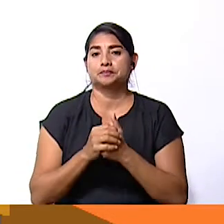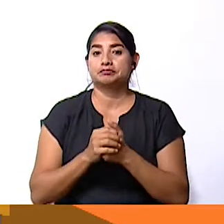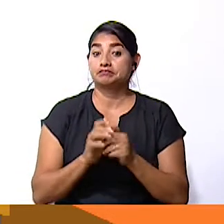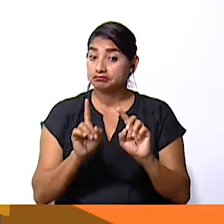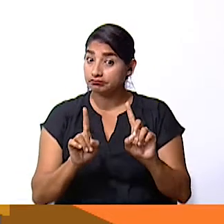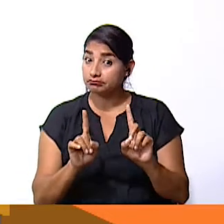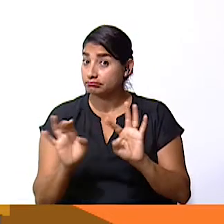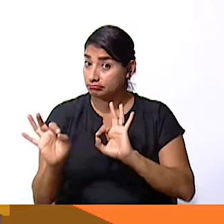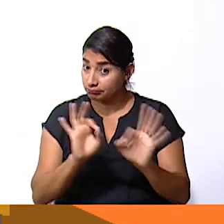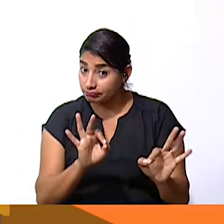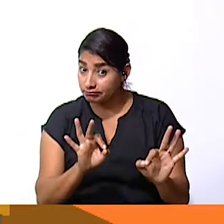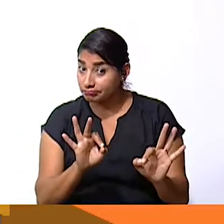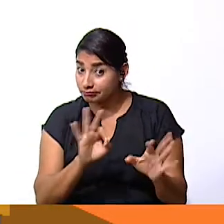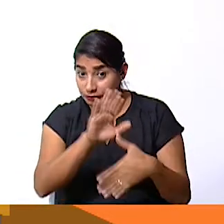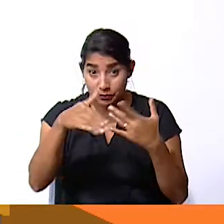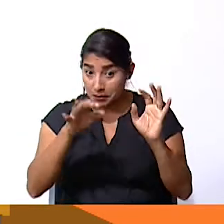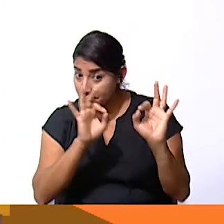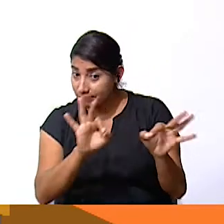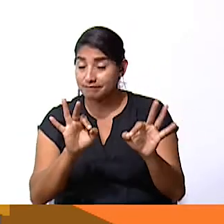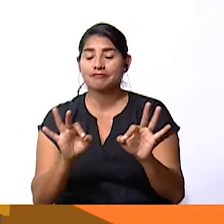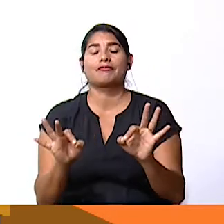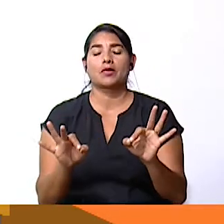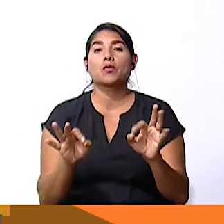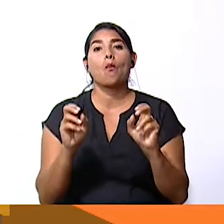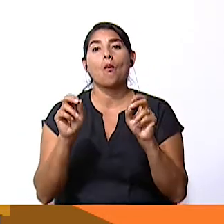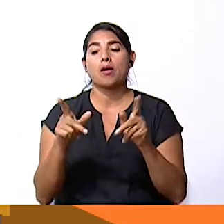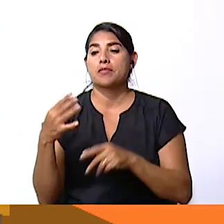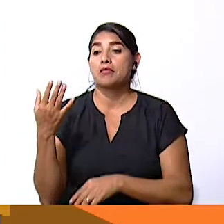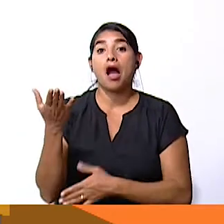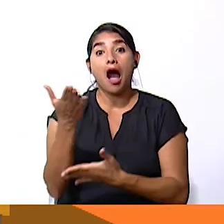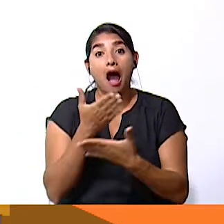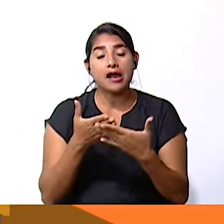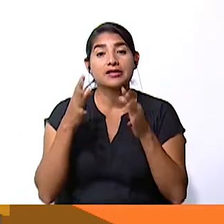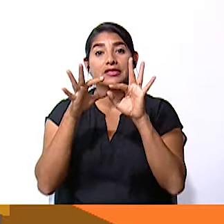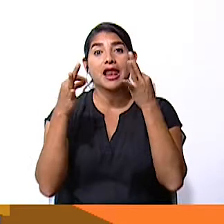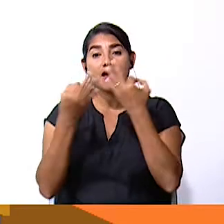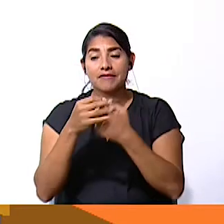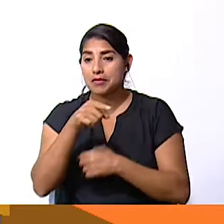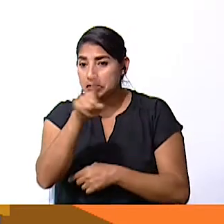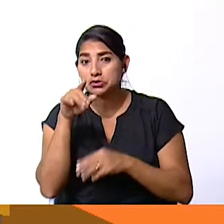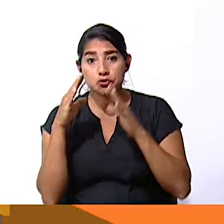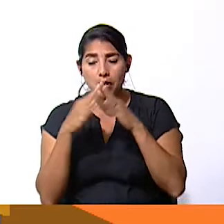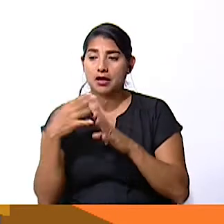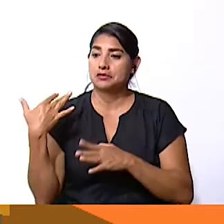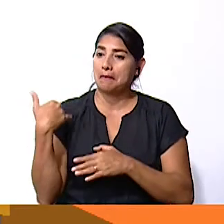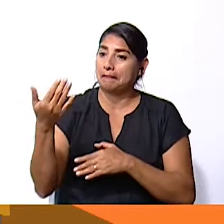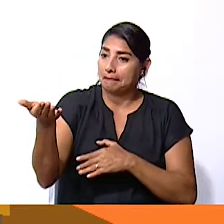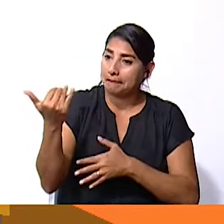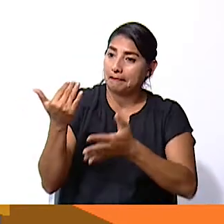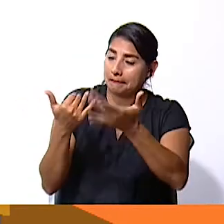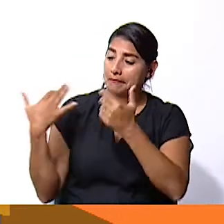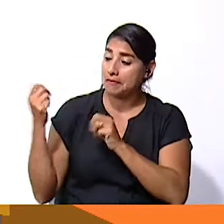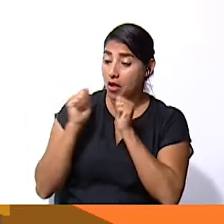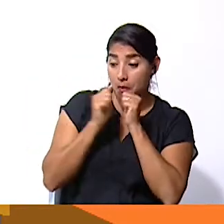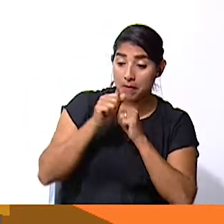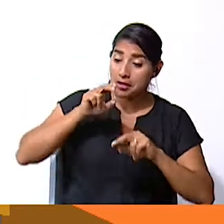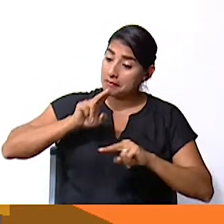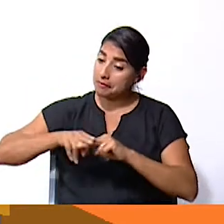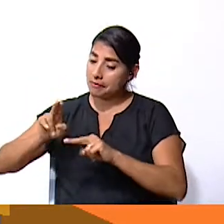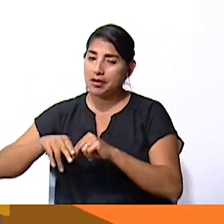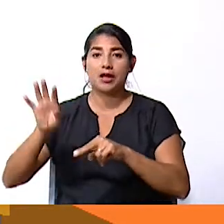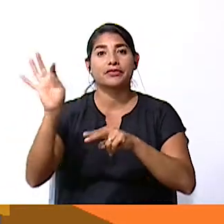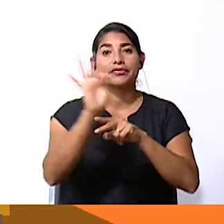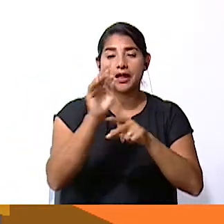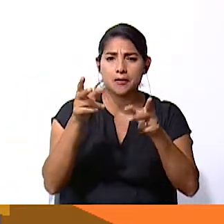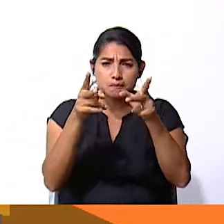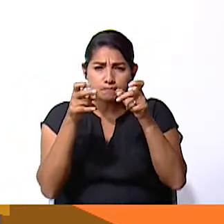¿Estamos de acuerdo? Bueno, también vamos a invitar a la familia, a algún miembro de la familia que guste acompañarnos, sentarse